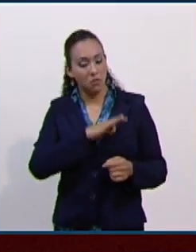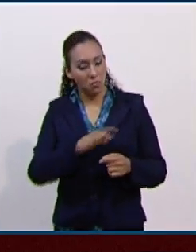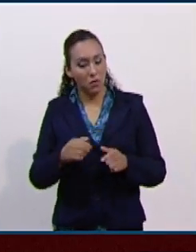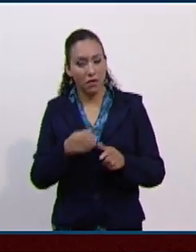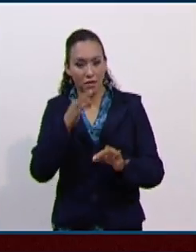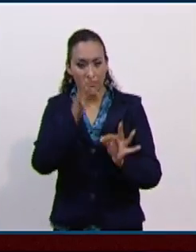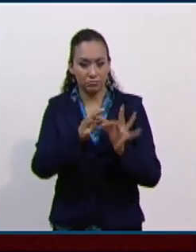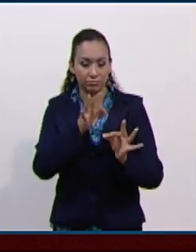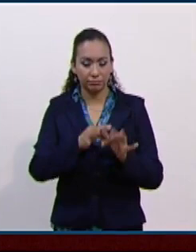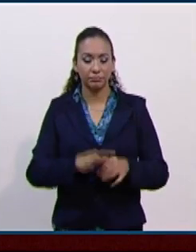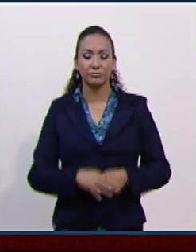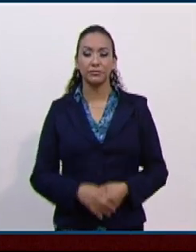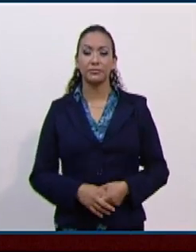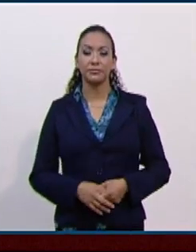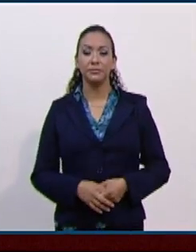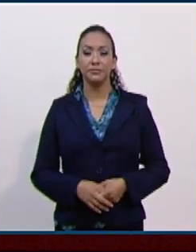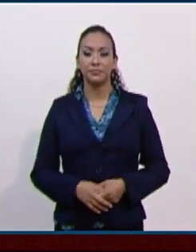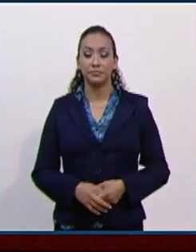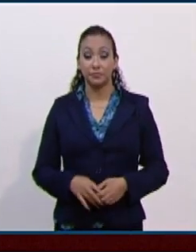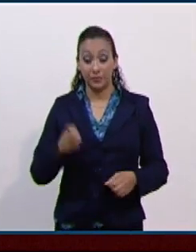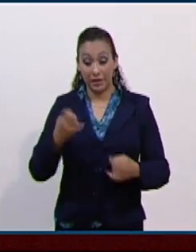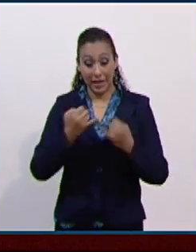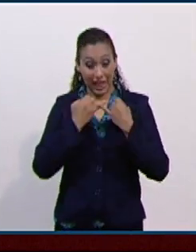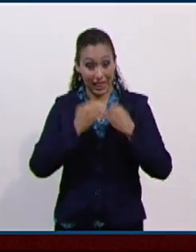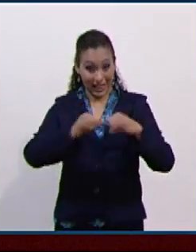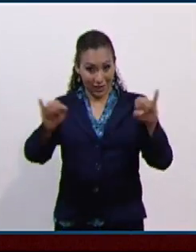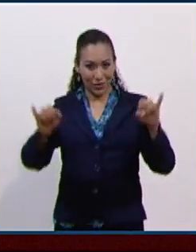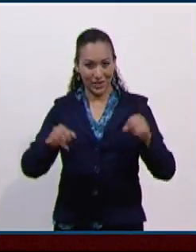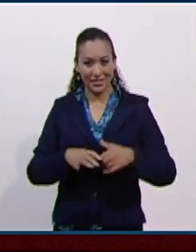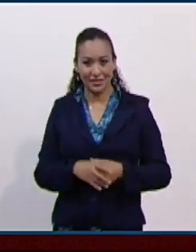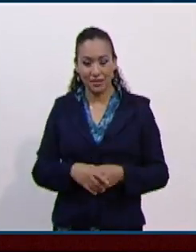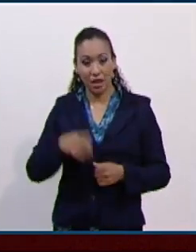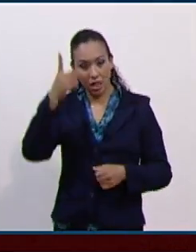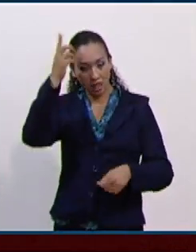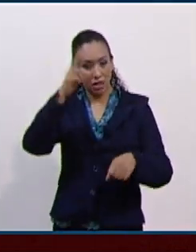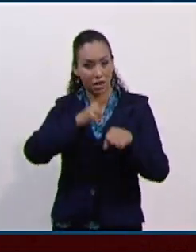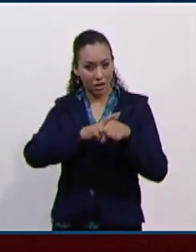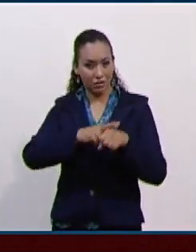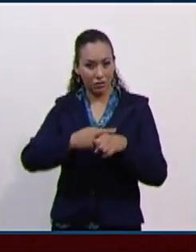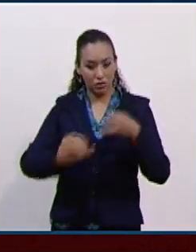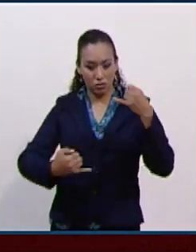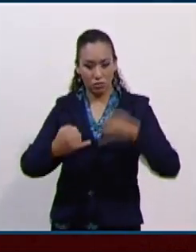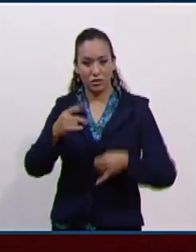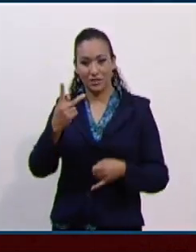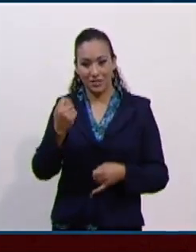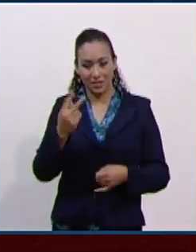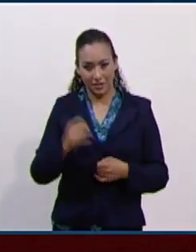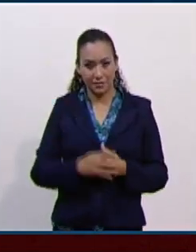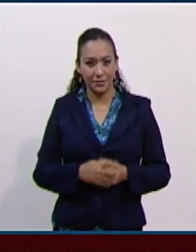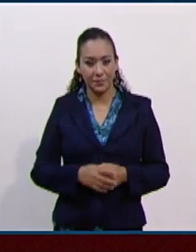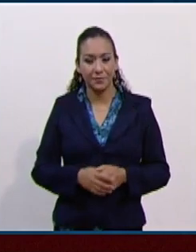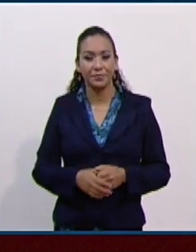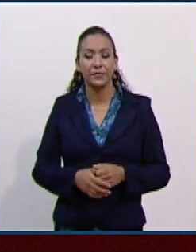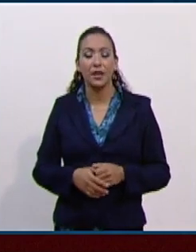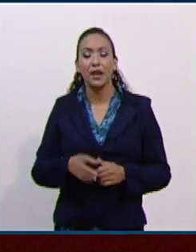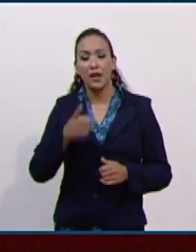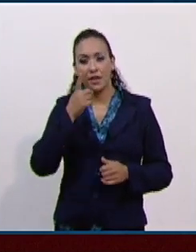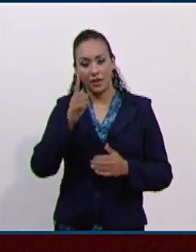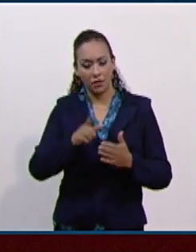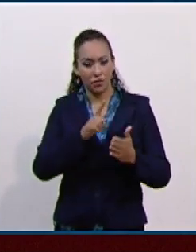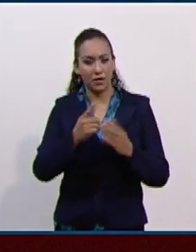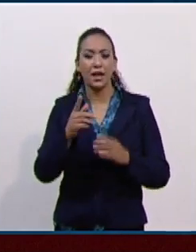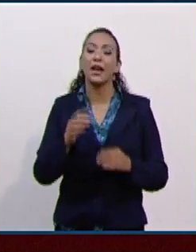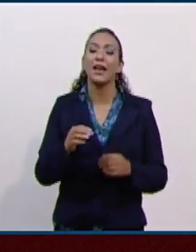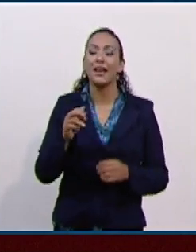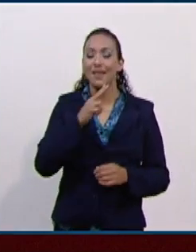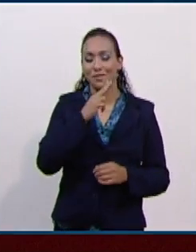permanente. Durante la inauguración del coloquio, el director de Justicia TV, Ernesto Velázquez Briceño, dio a conocer que a través del canal